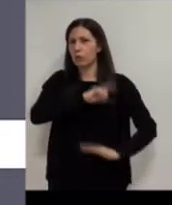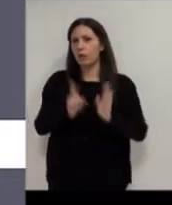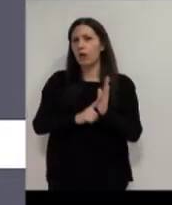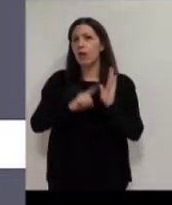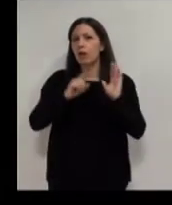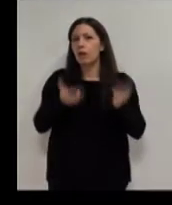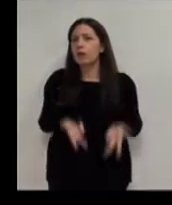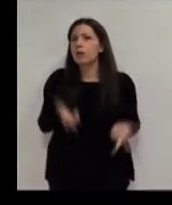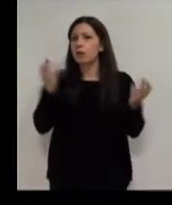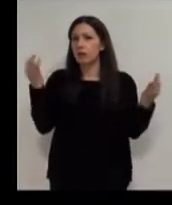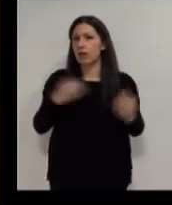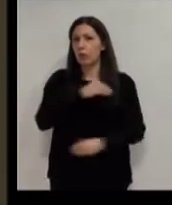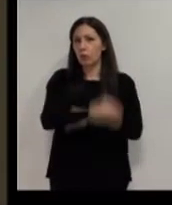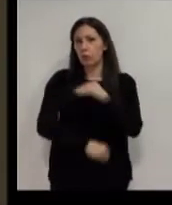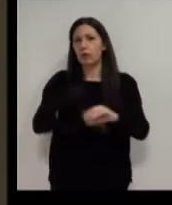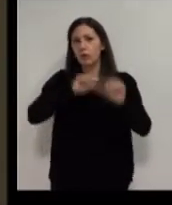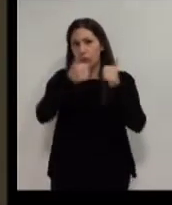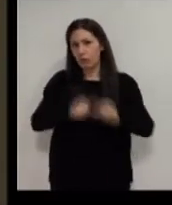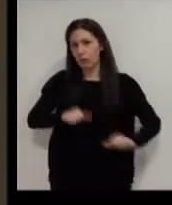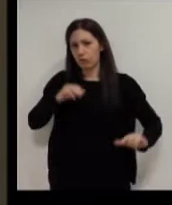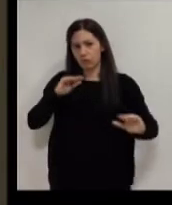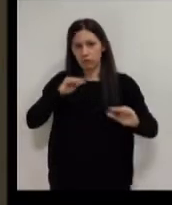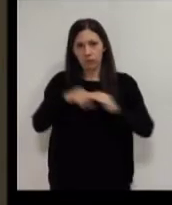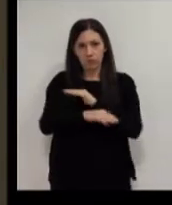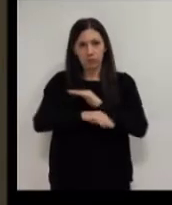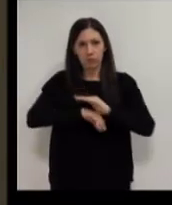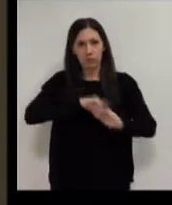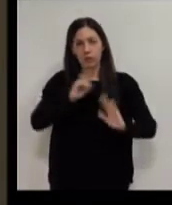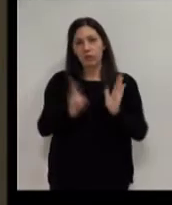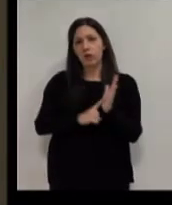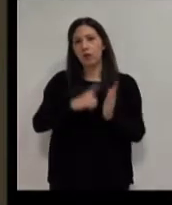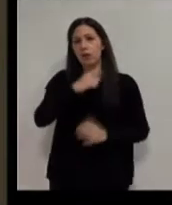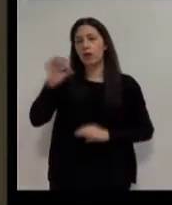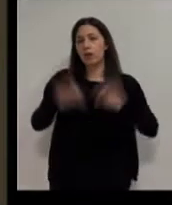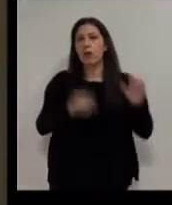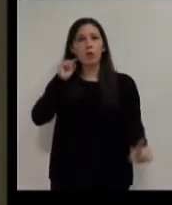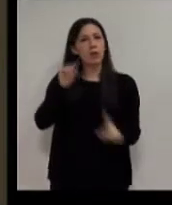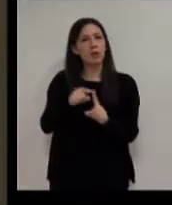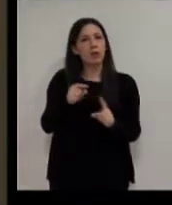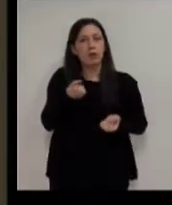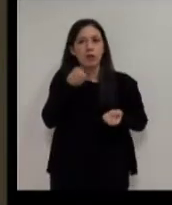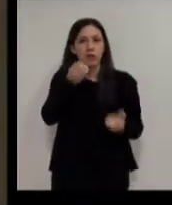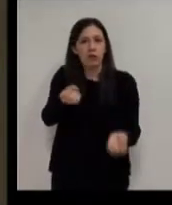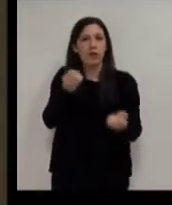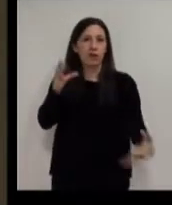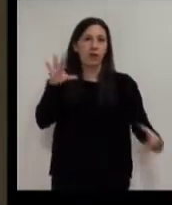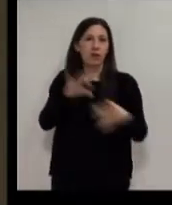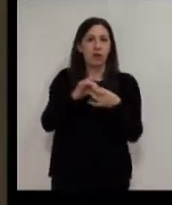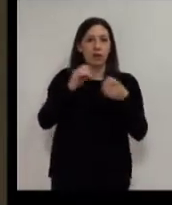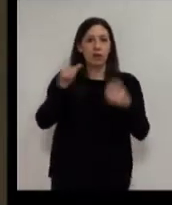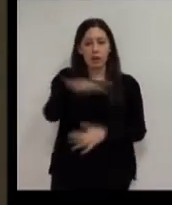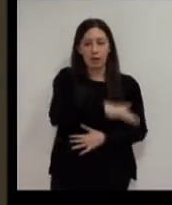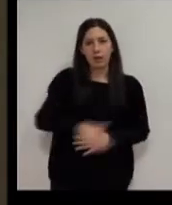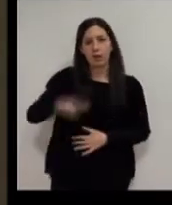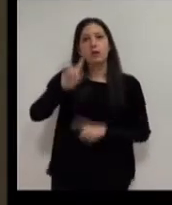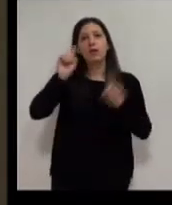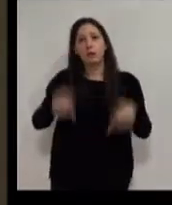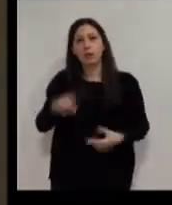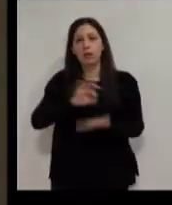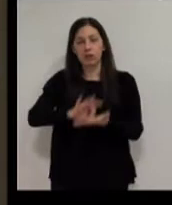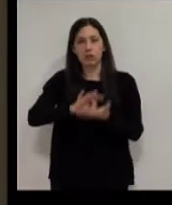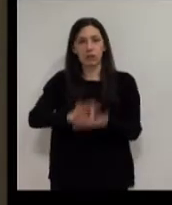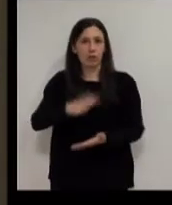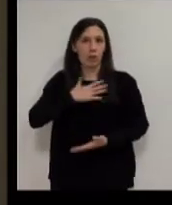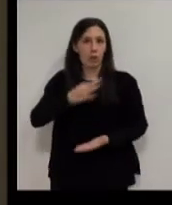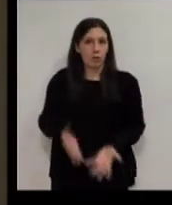web accesibles que lo que permiten es utilizar formatos accesibles a la hora de proporcionar información sobre las